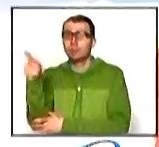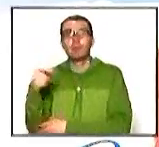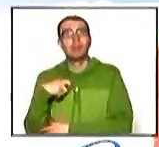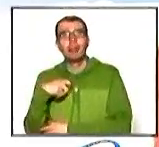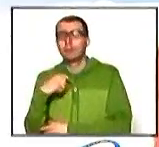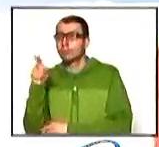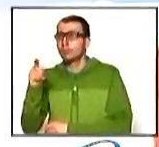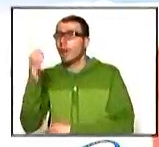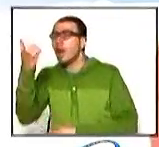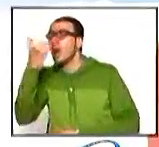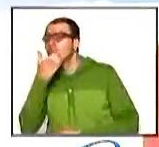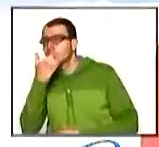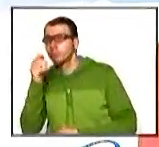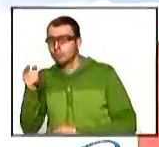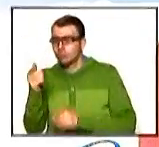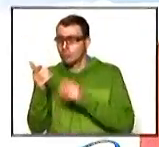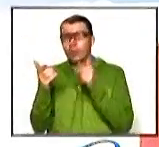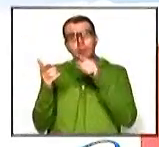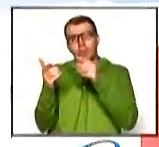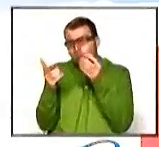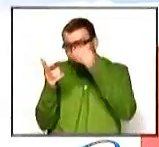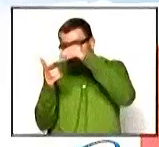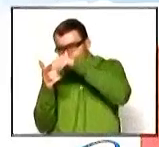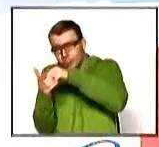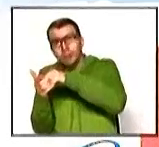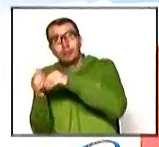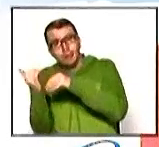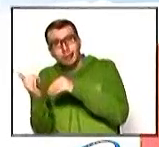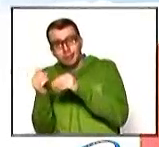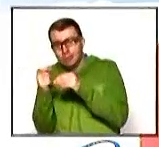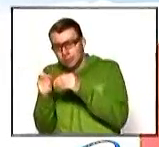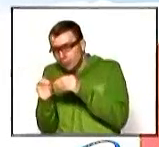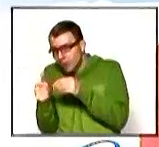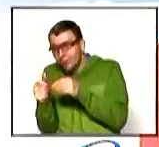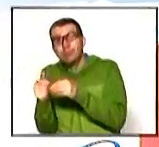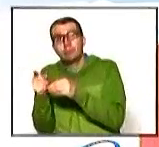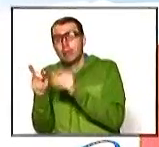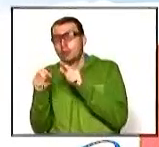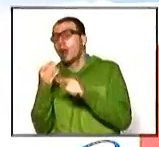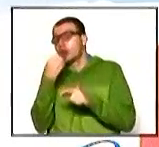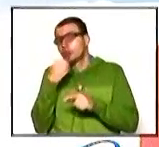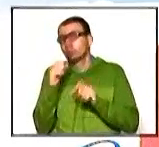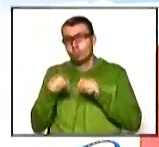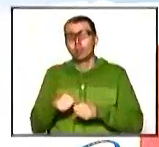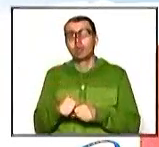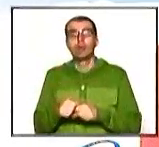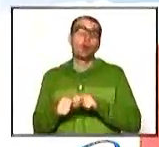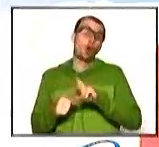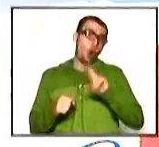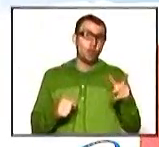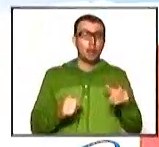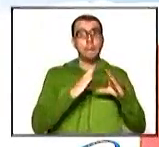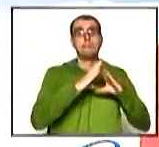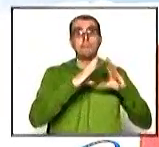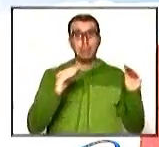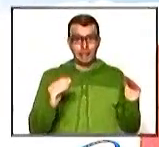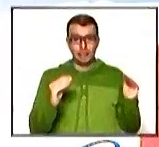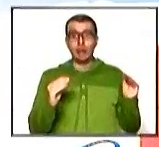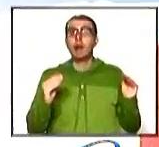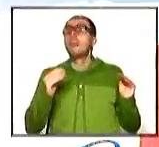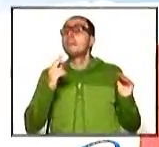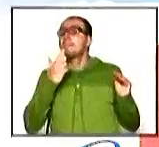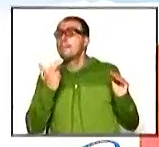almendra grandecita que también se puede consumir. Hay otra que es la papaya con miel y